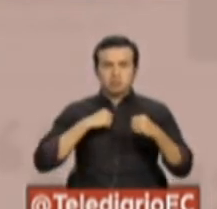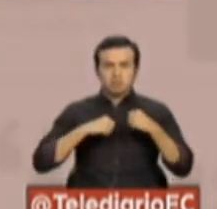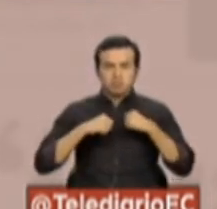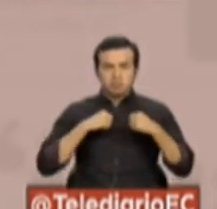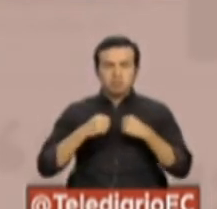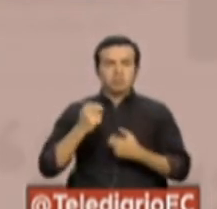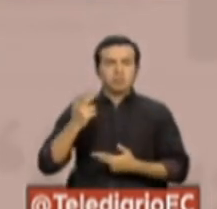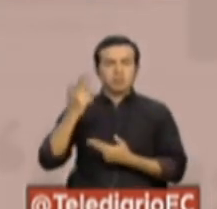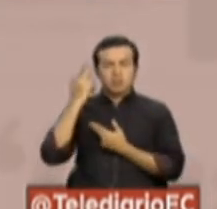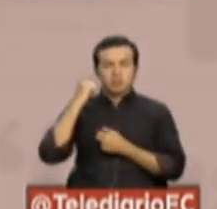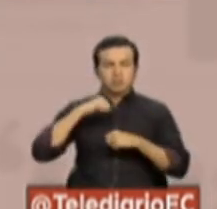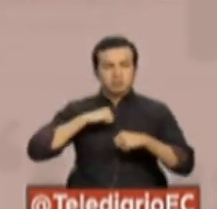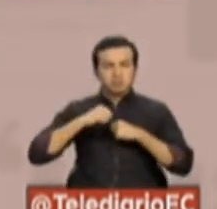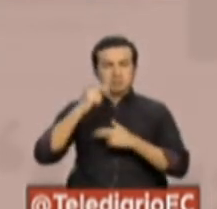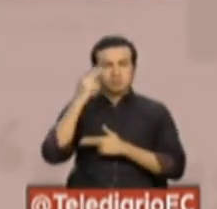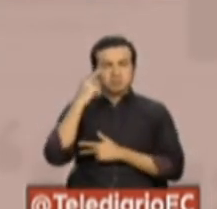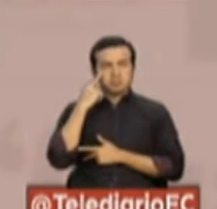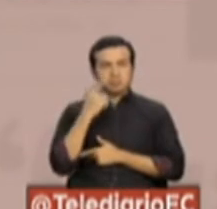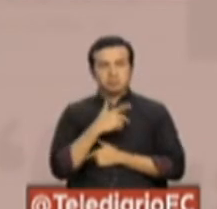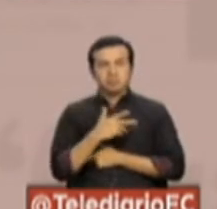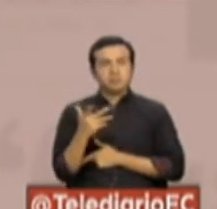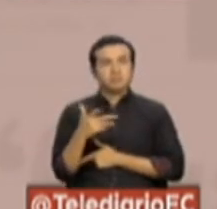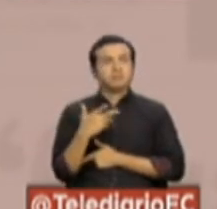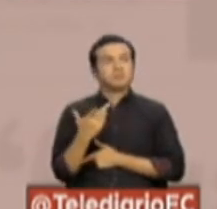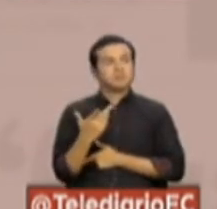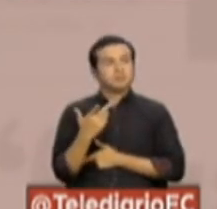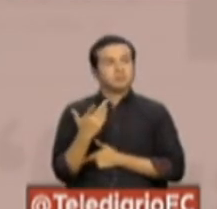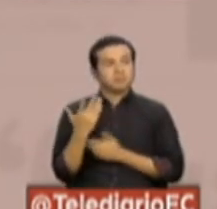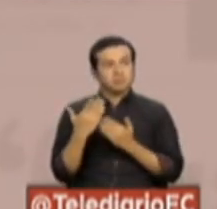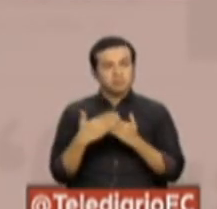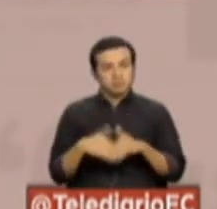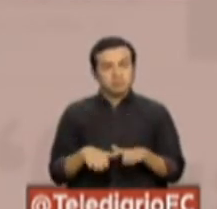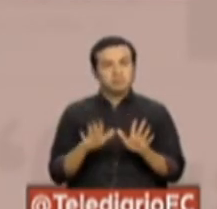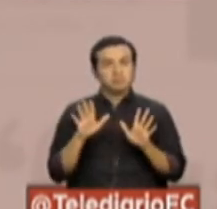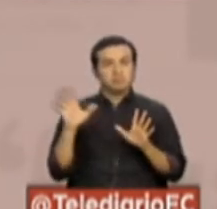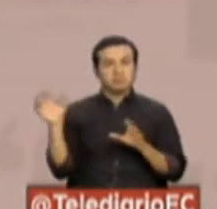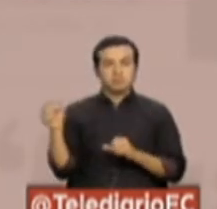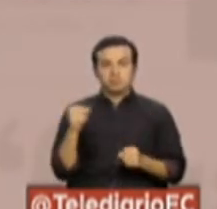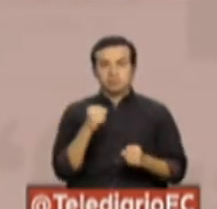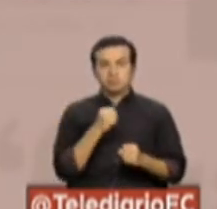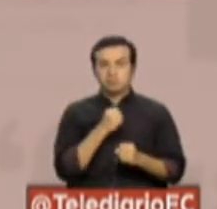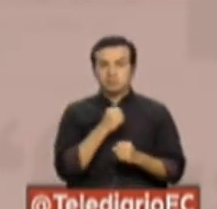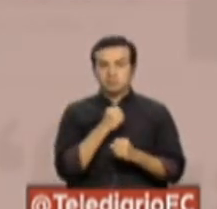operativos militares que podrían concluir con la captura